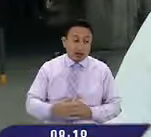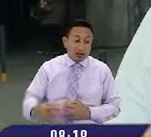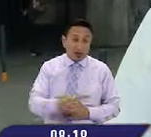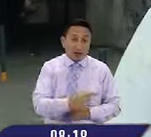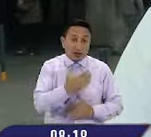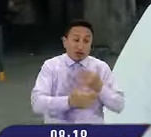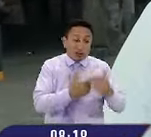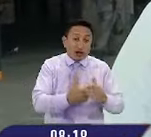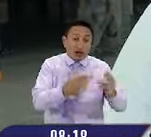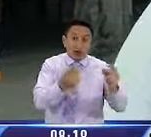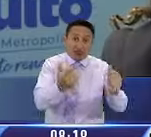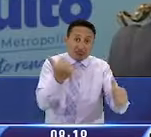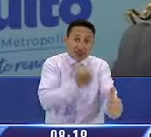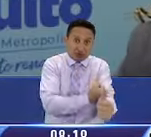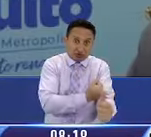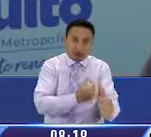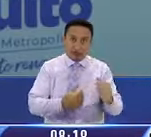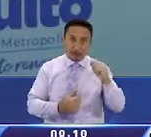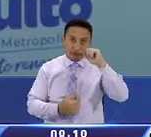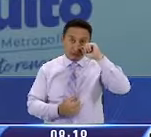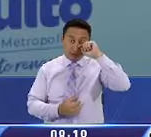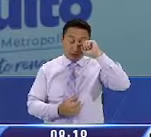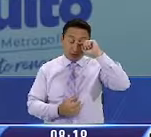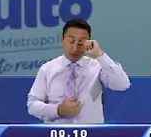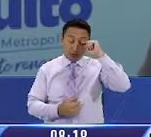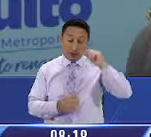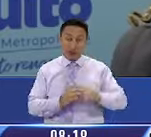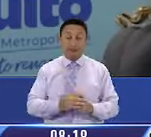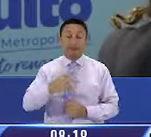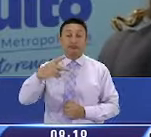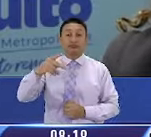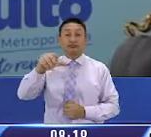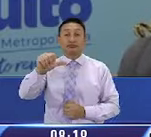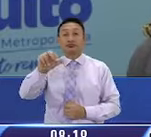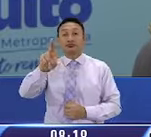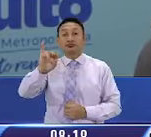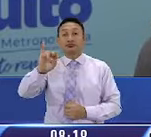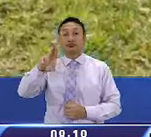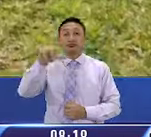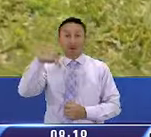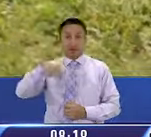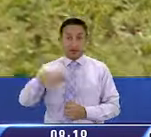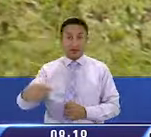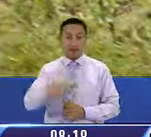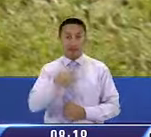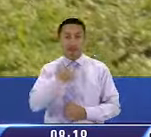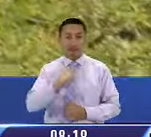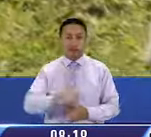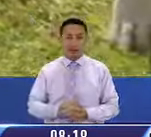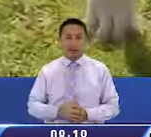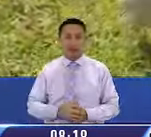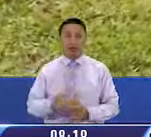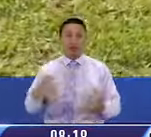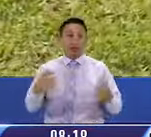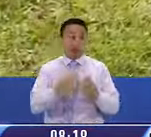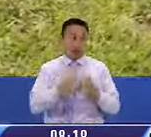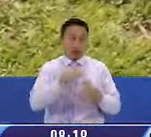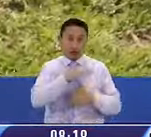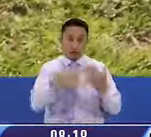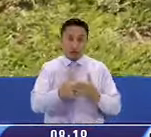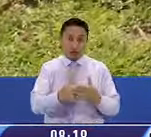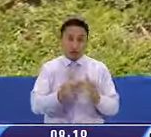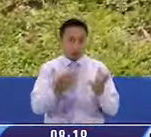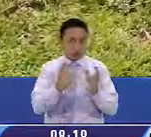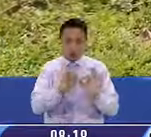en un proceso de eutanasia injusta. En este marco, Karina Pisco, directora de la Unidad de Bienestar Animal, sostiene que si bien no cuentan con varios